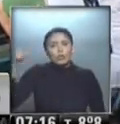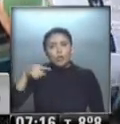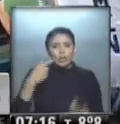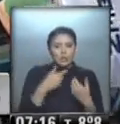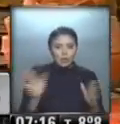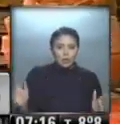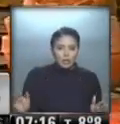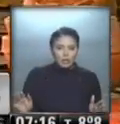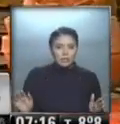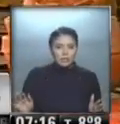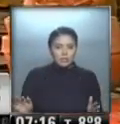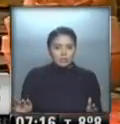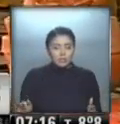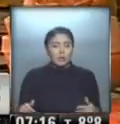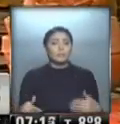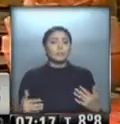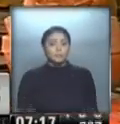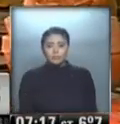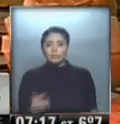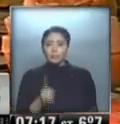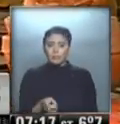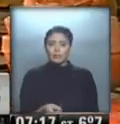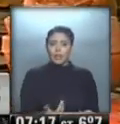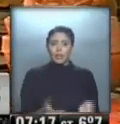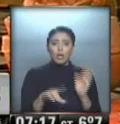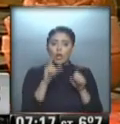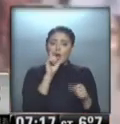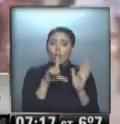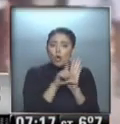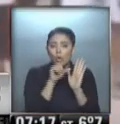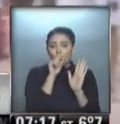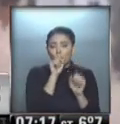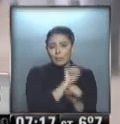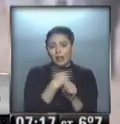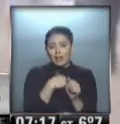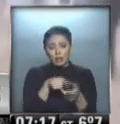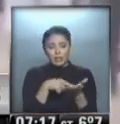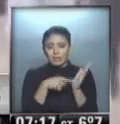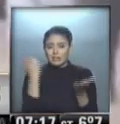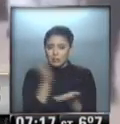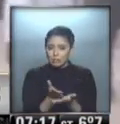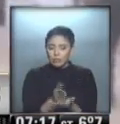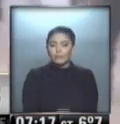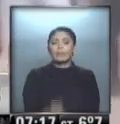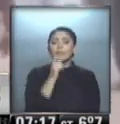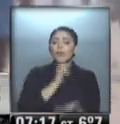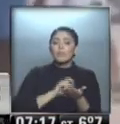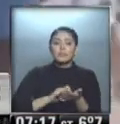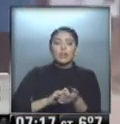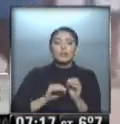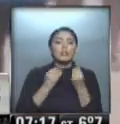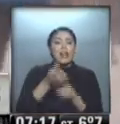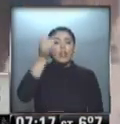orden democrático y penado por el Código Penal argentino, ¿no? Producto del ataque, donde se escucharon más de